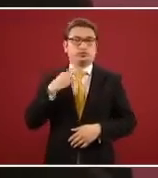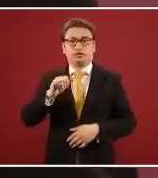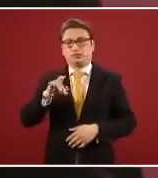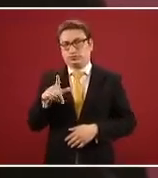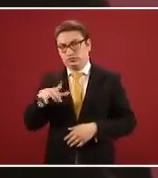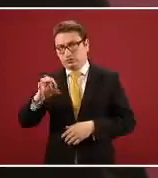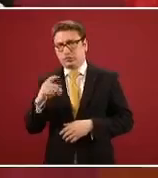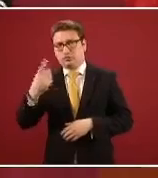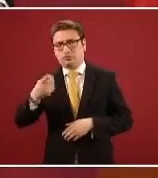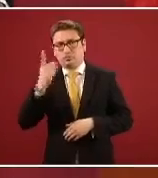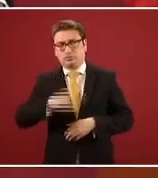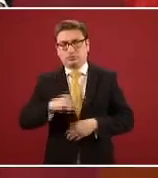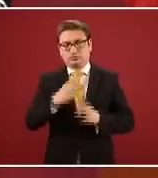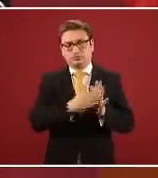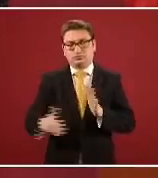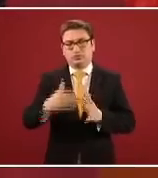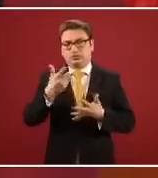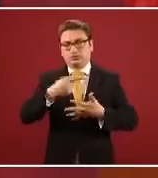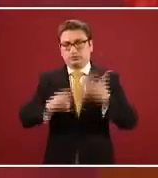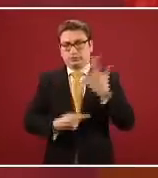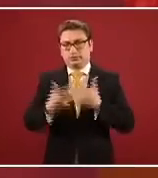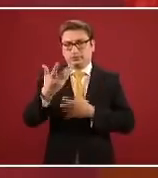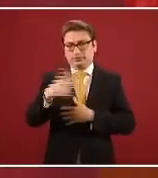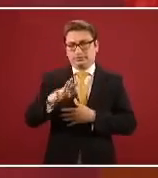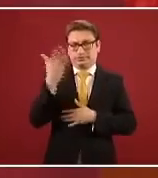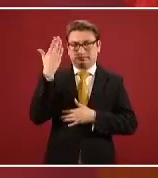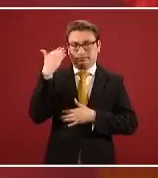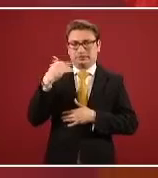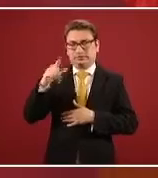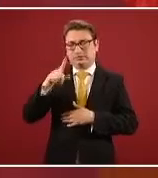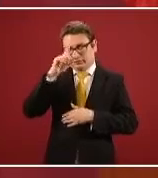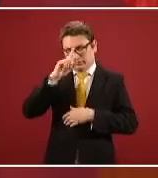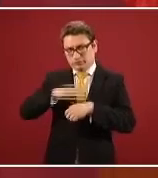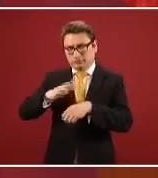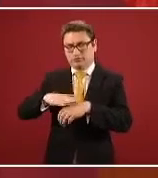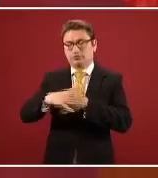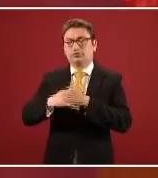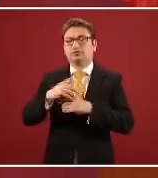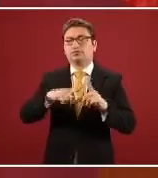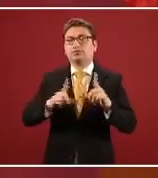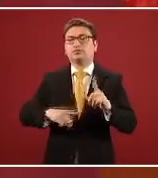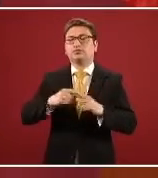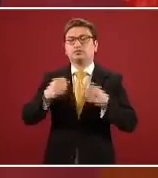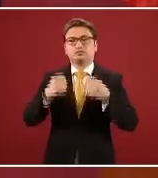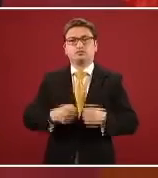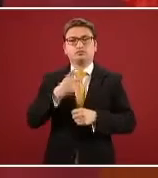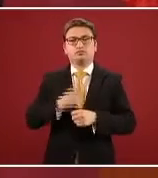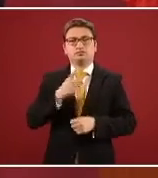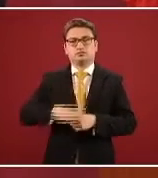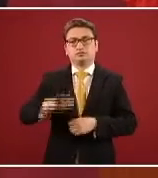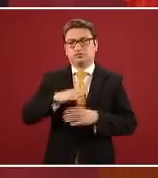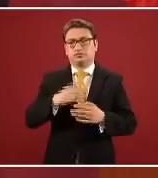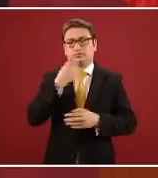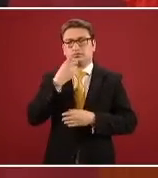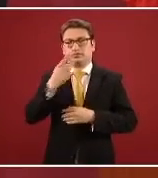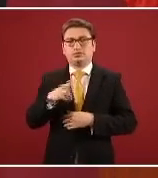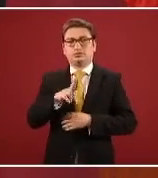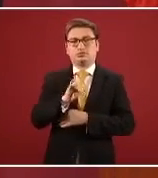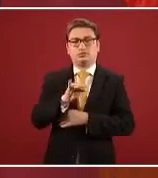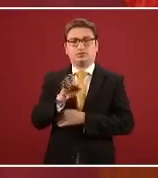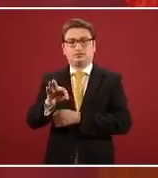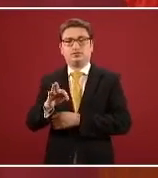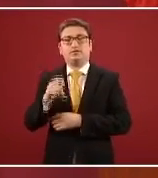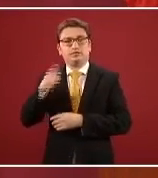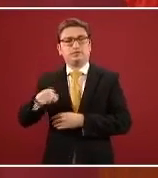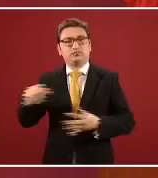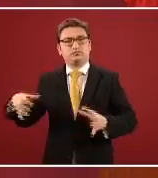que ha sido instrumentada en 10 puntos que se presentaron ante el Consejo Nacional de Seguridad Pública, involucra a la Unidad de Inteligencia Financiera,